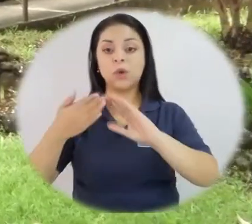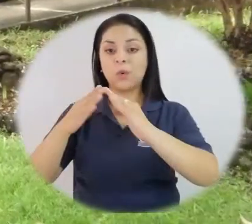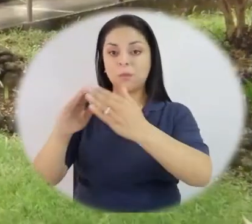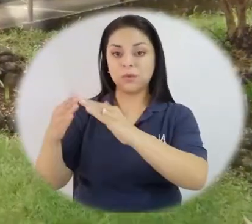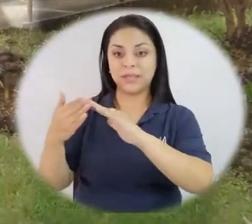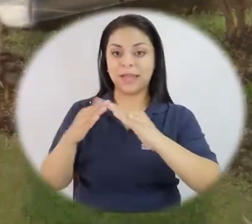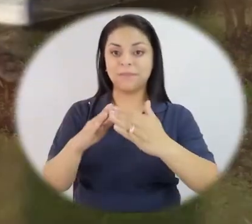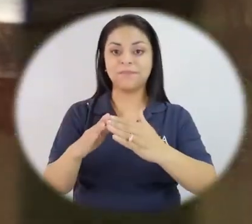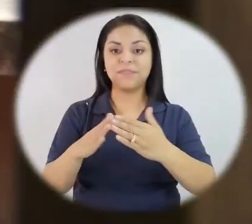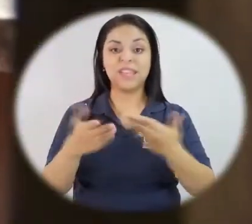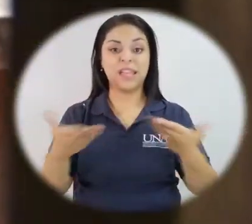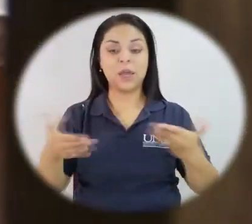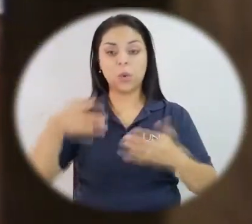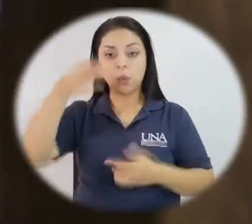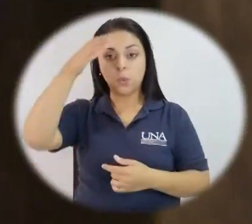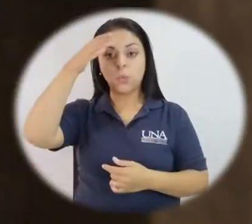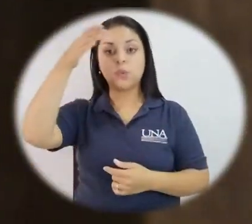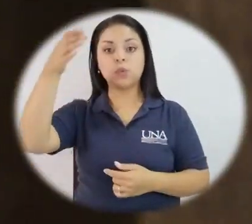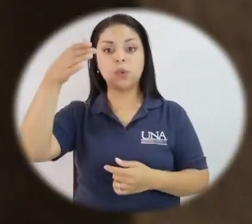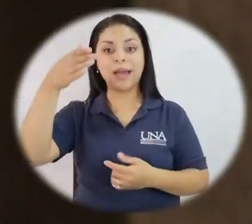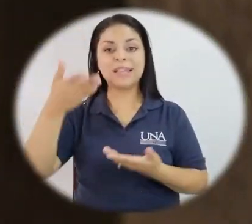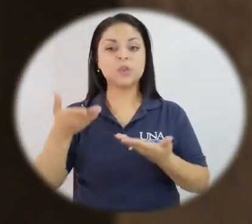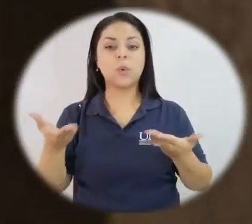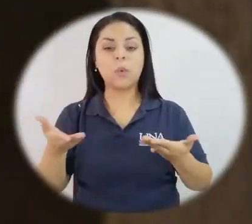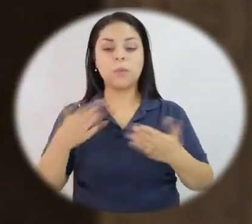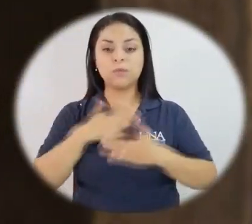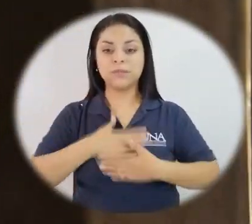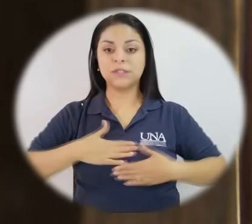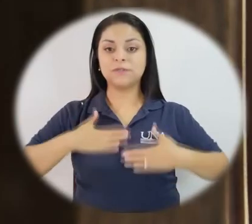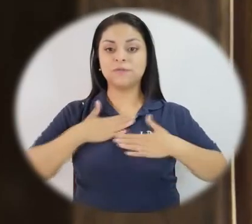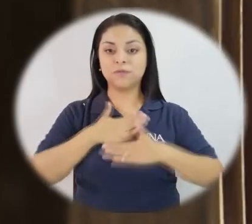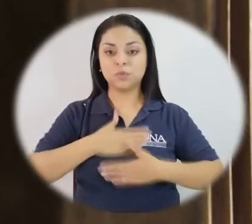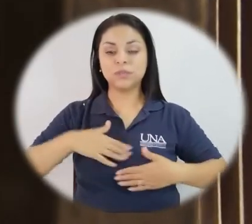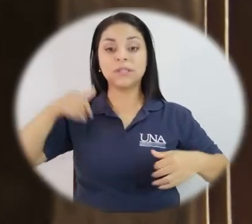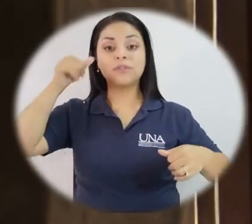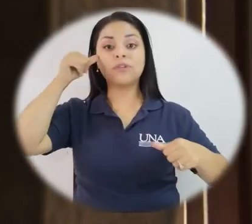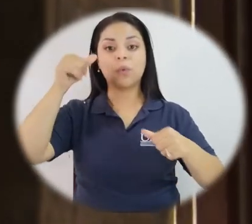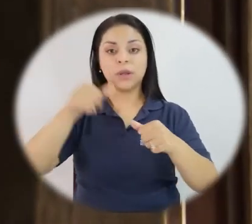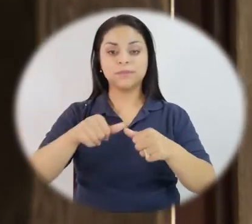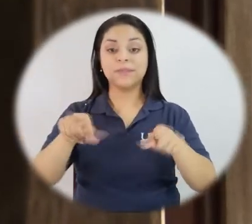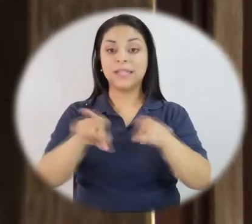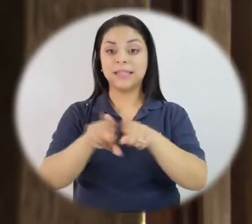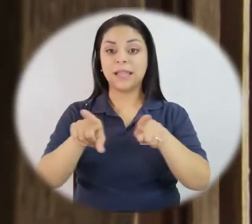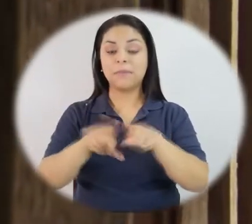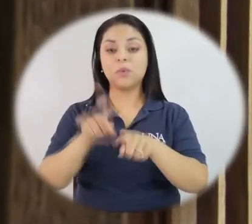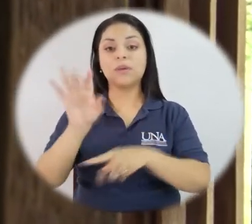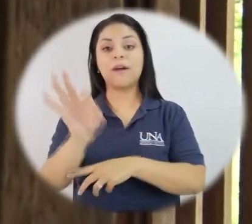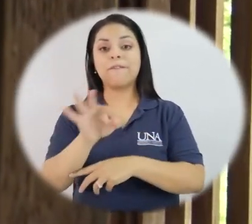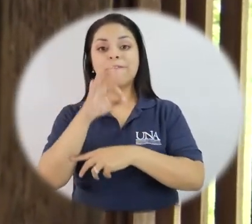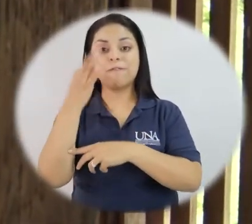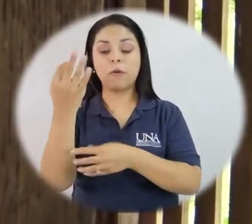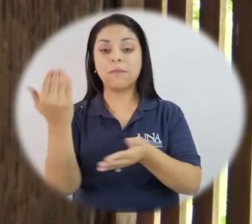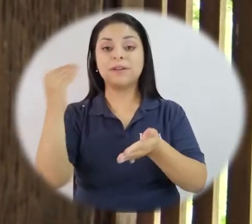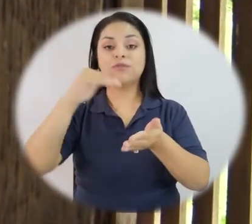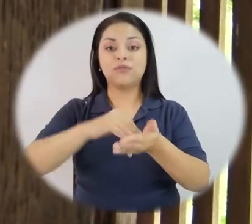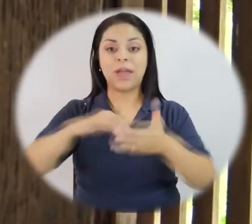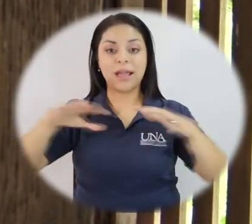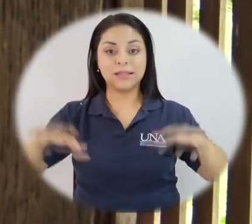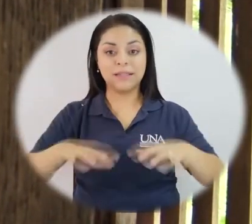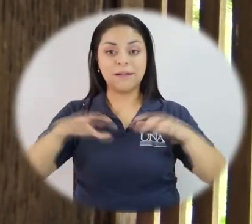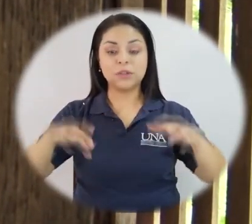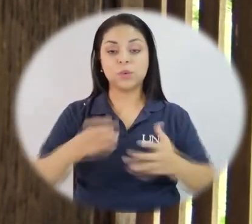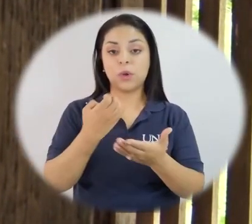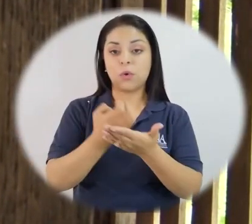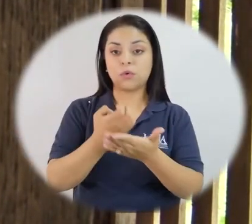y hacer de la cultura no solamente el disfrute, el recuerdo, sino también una forma de reactivación económica para los